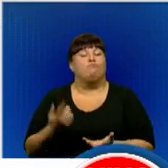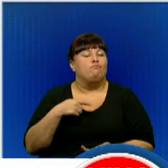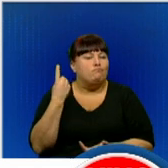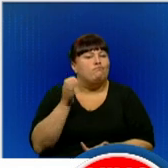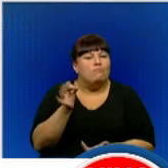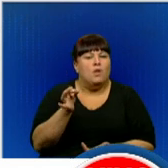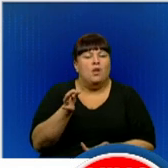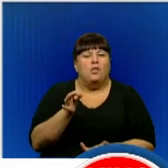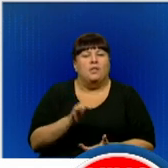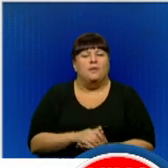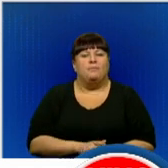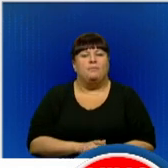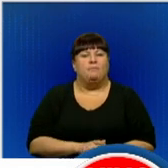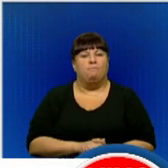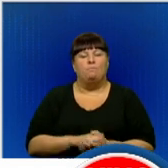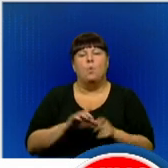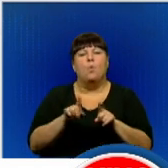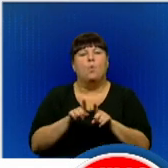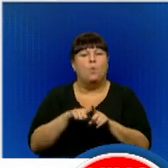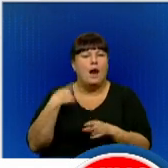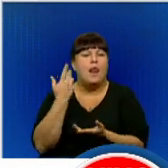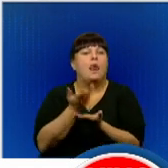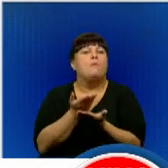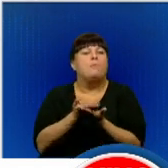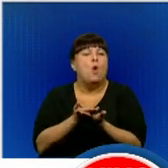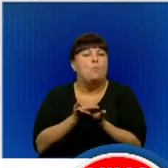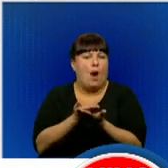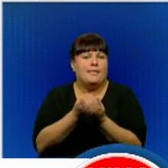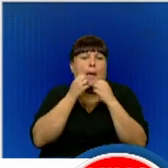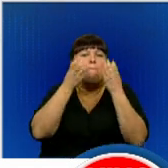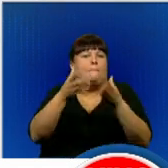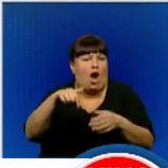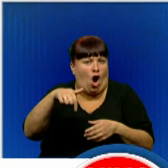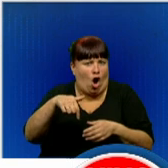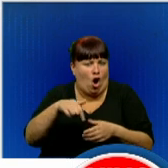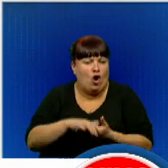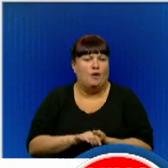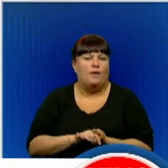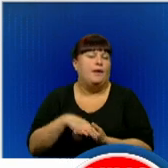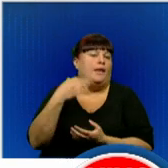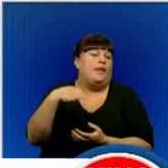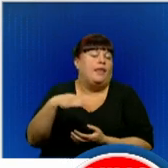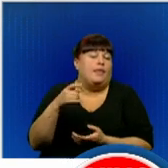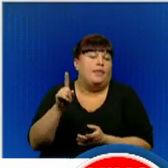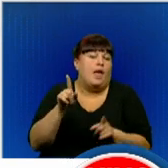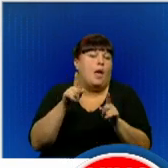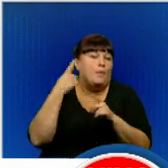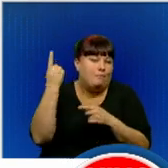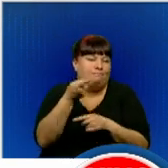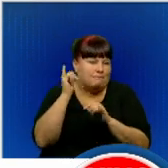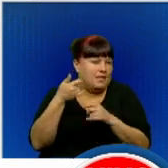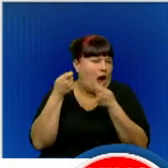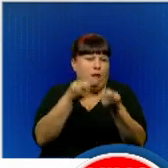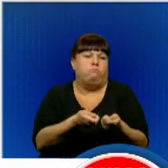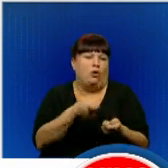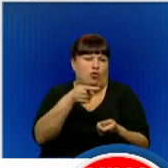que estamos haciendo una propuesta superadora que merecerá el acompañamiento